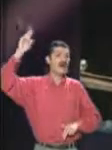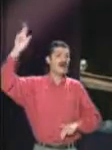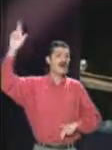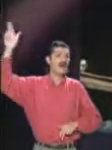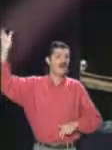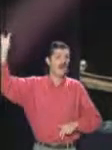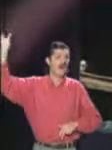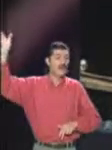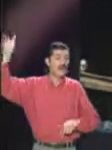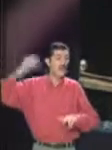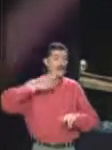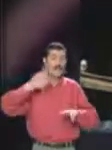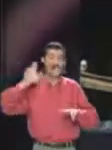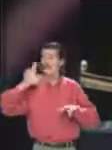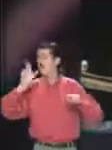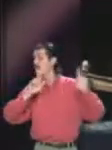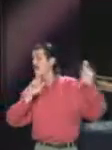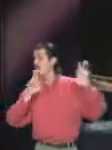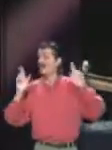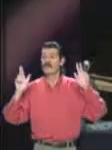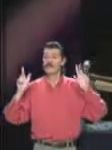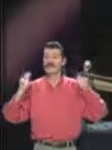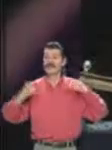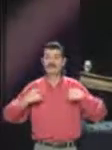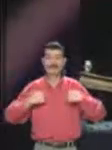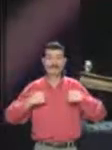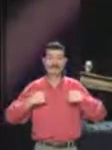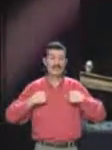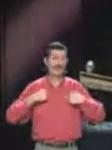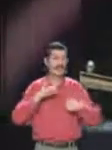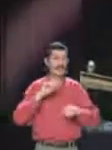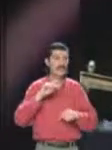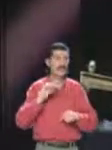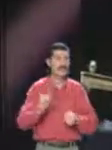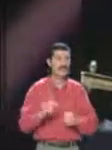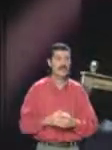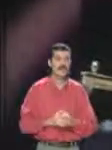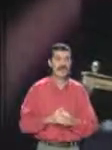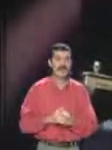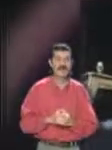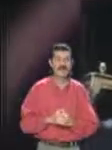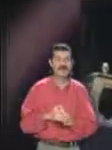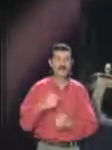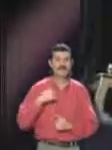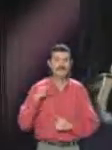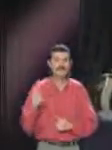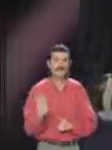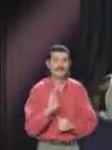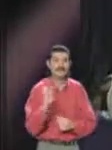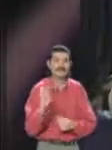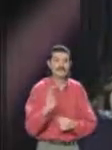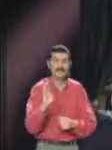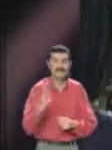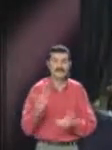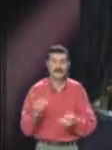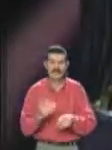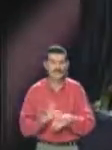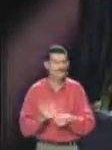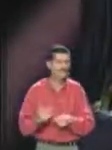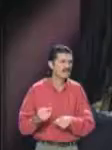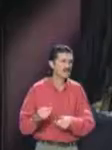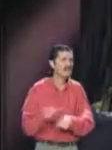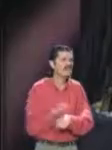¡Hola! ¡Yujo, yujo! ¡Soy Radegunda! ¡Ay, ay, ay! ¡Se me cayó la silla!